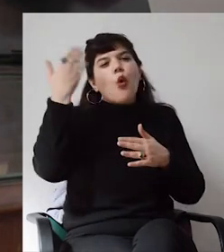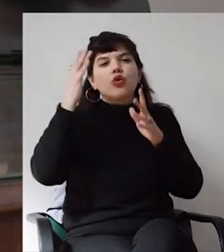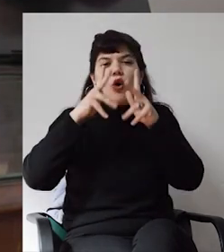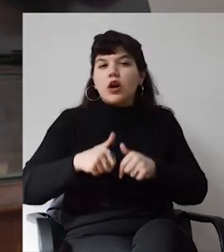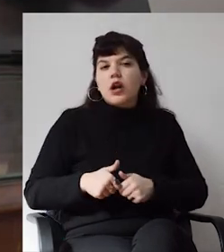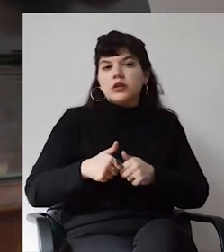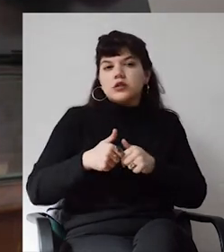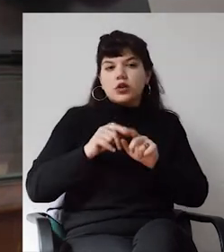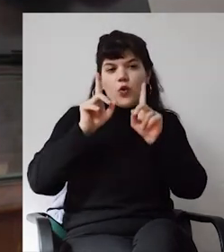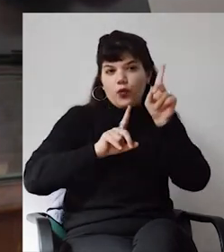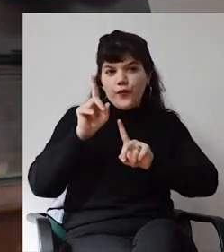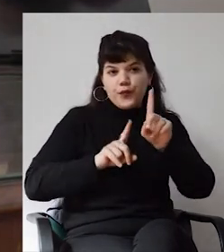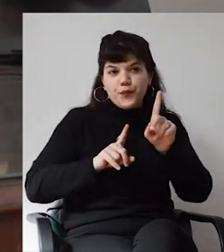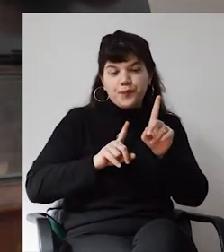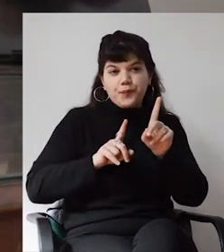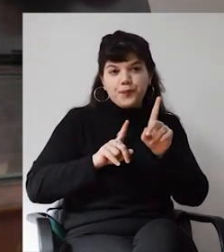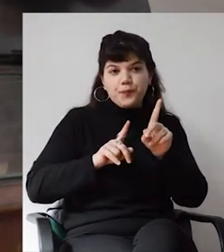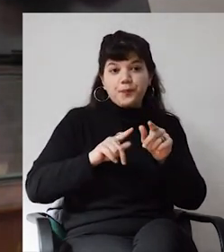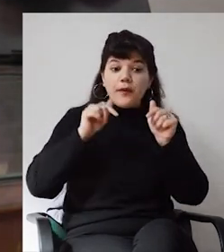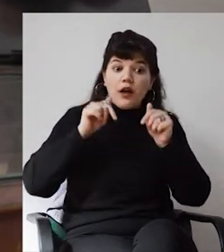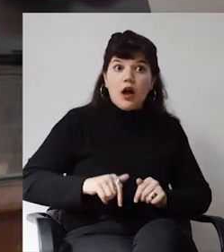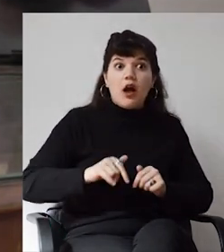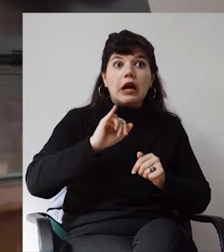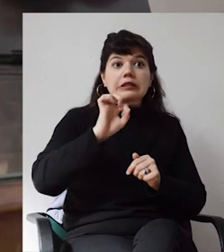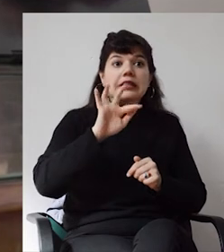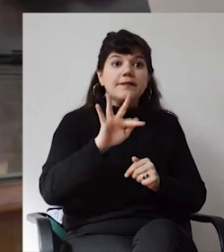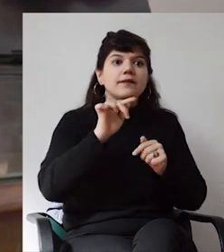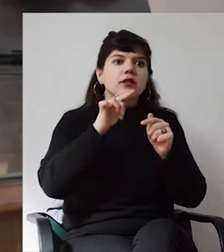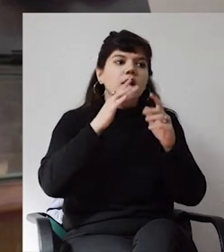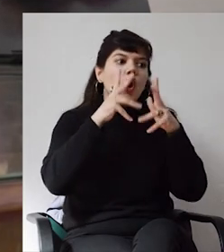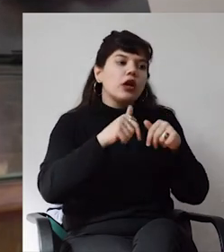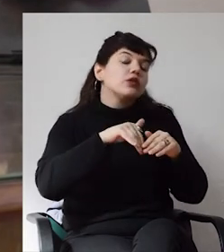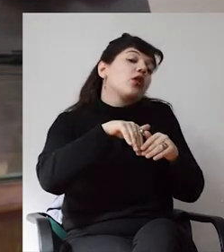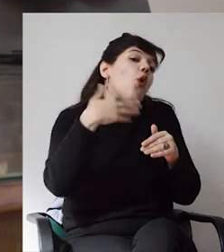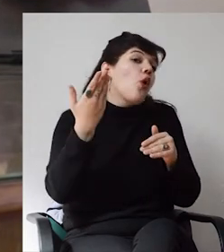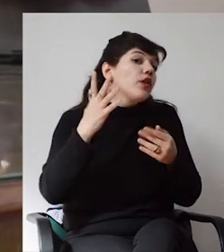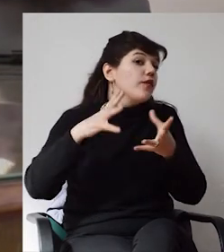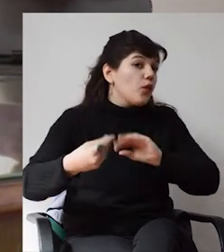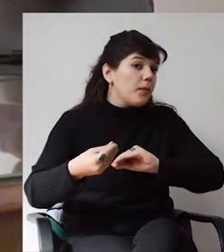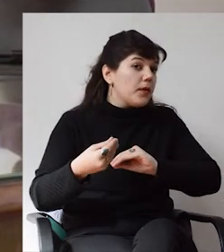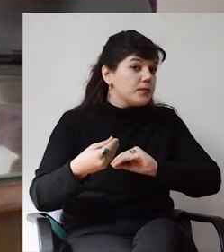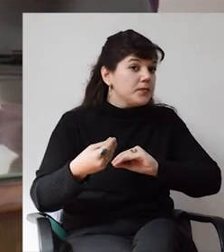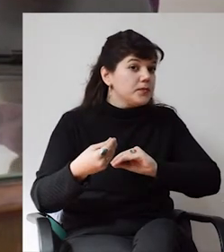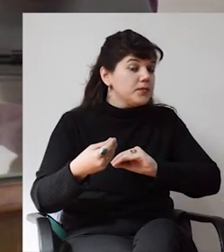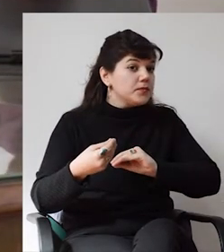imaginar otra organización universitaria. Es decir, el ISEF está hoy organizado de determinada manera.